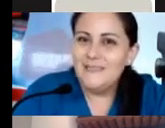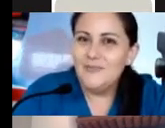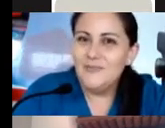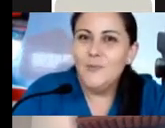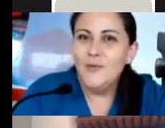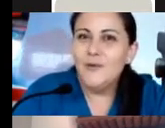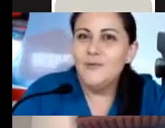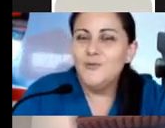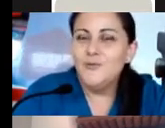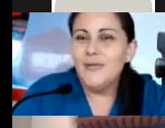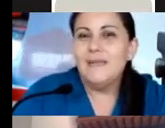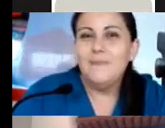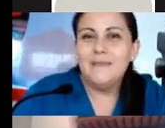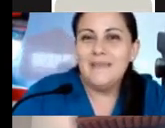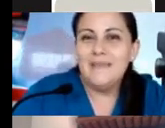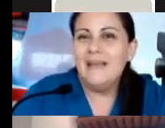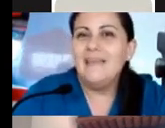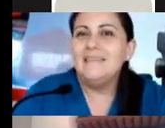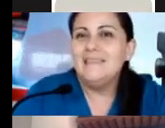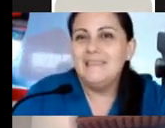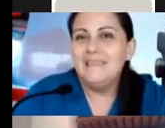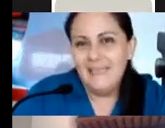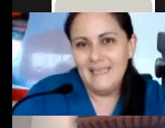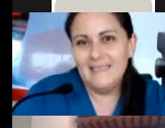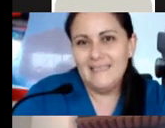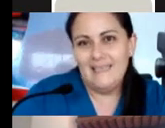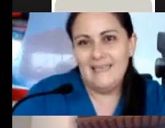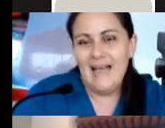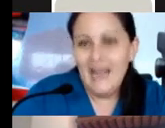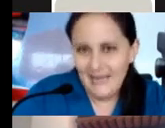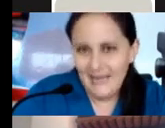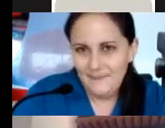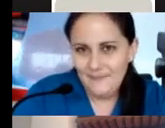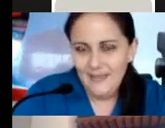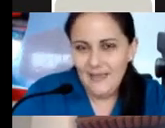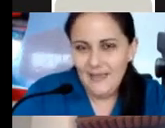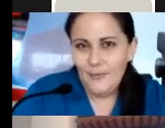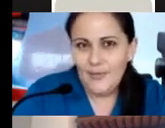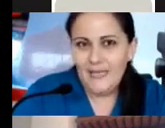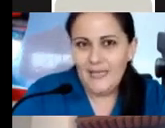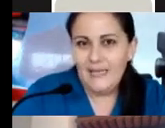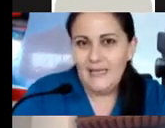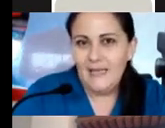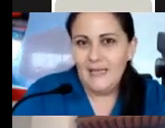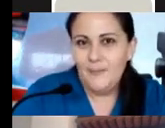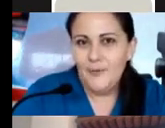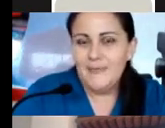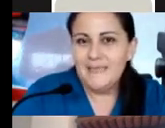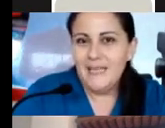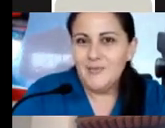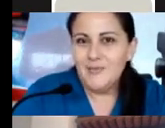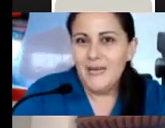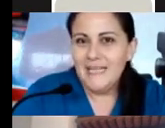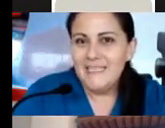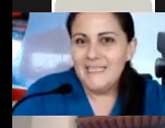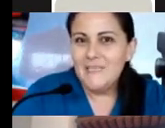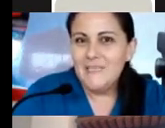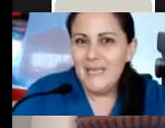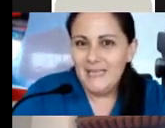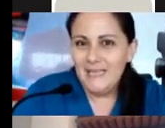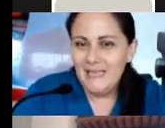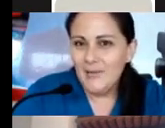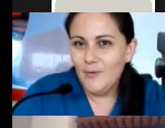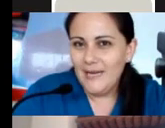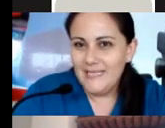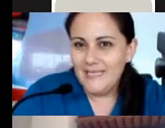ruedas. Eso es como una cultura que hay que empezar a insistir que se haga, porque el problema es que las